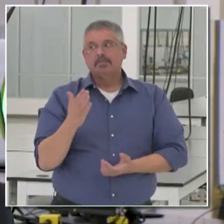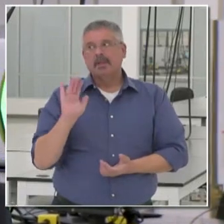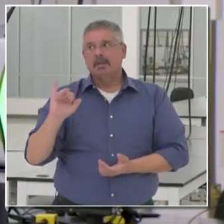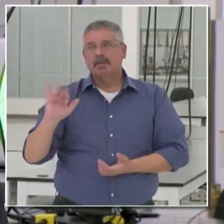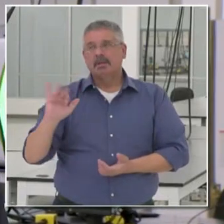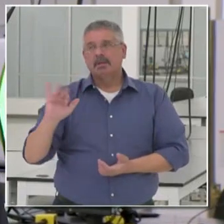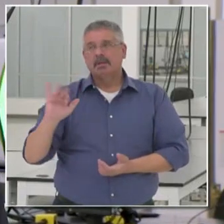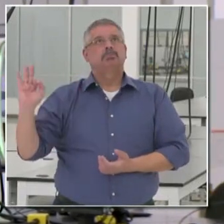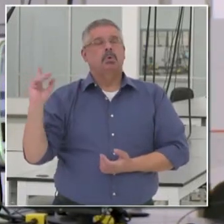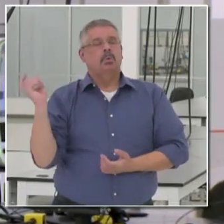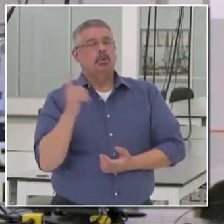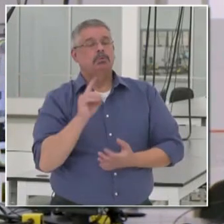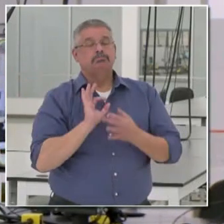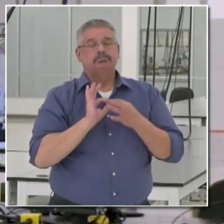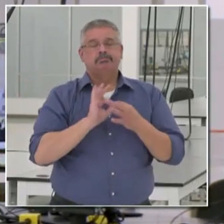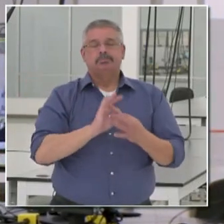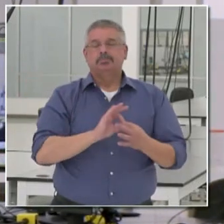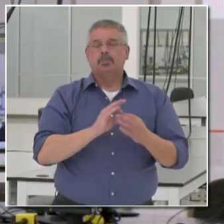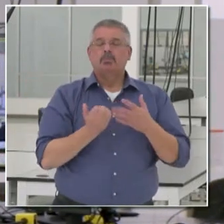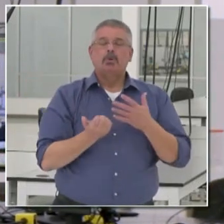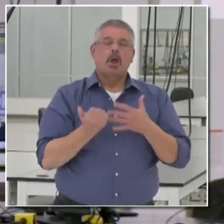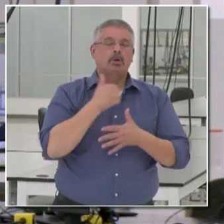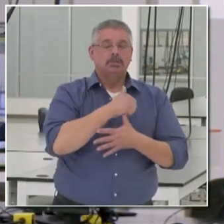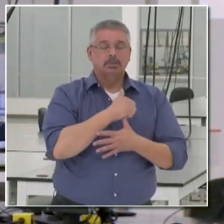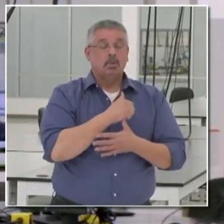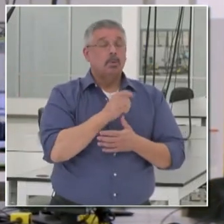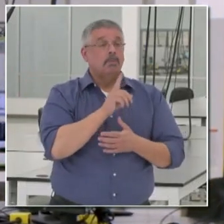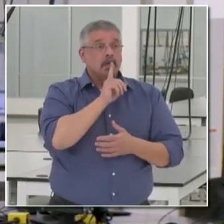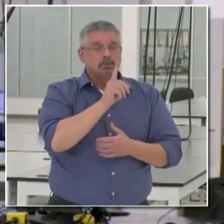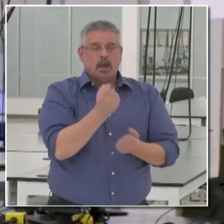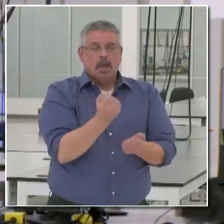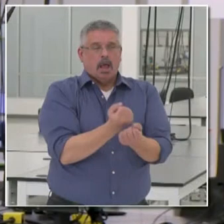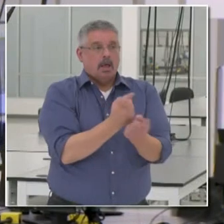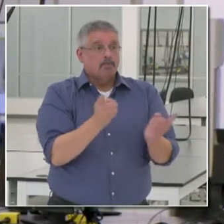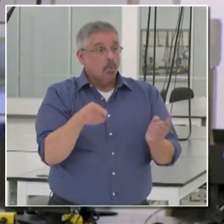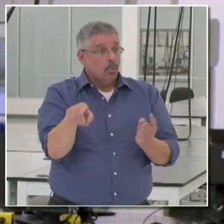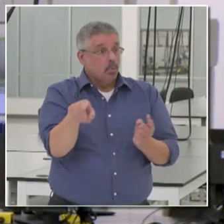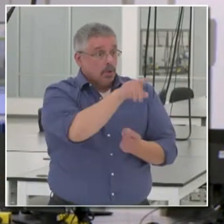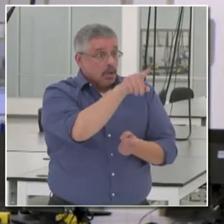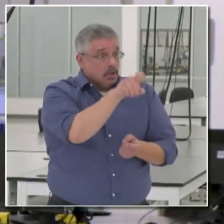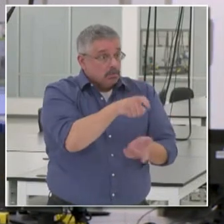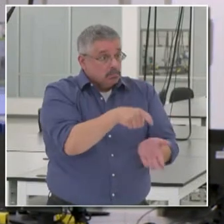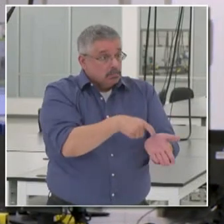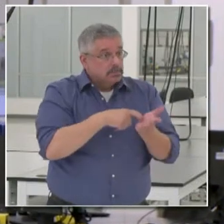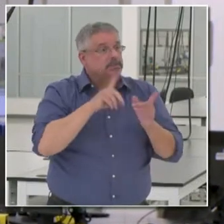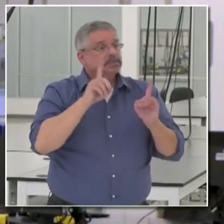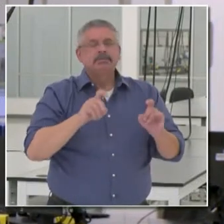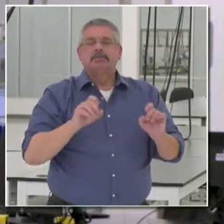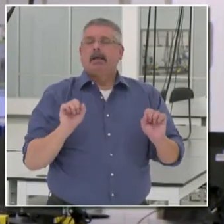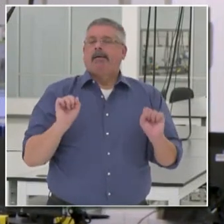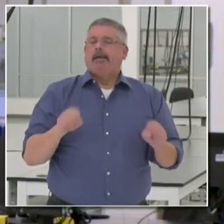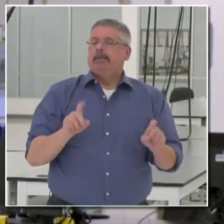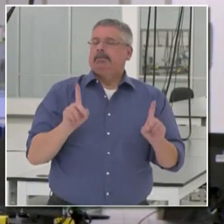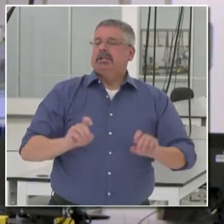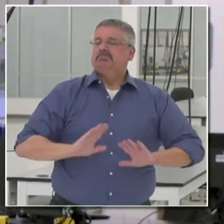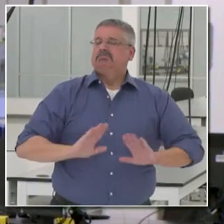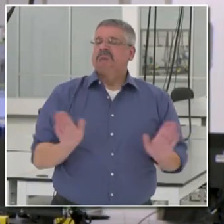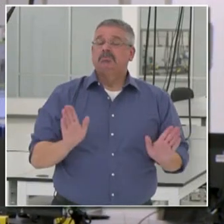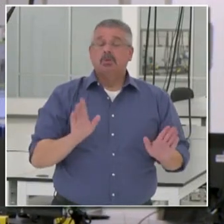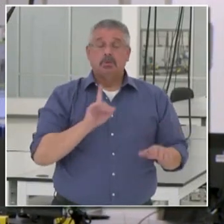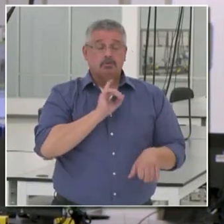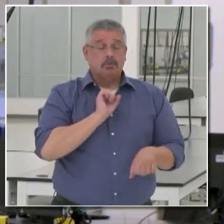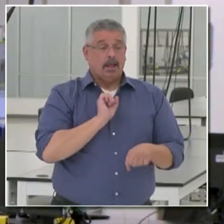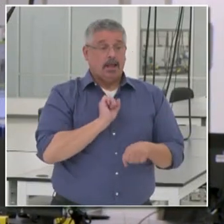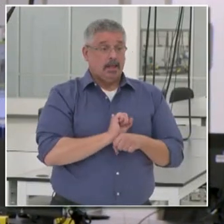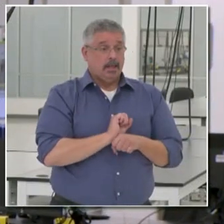gracias es genial pregunta queremos estar seguros de que todo mundo que necesite prueba en california pueda recibirla